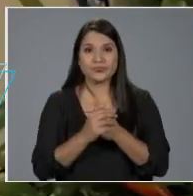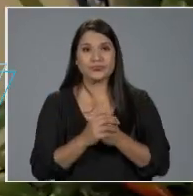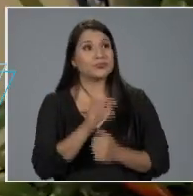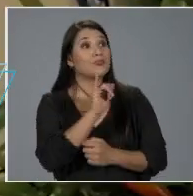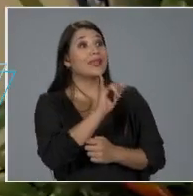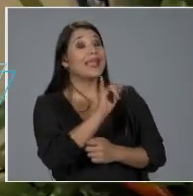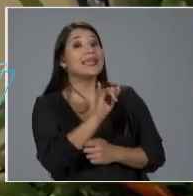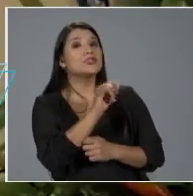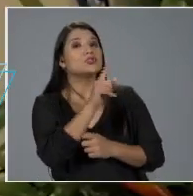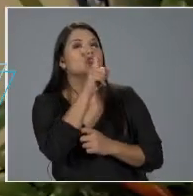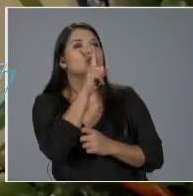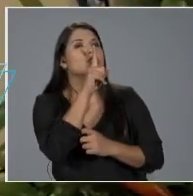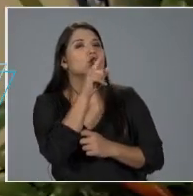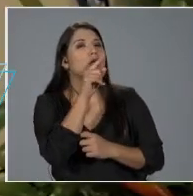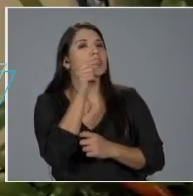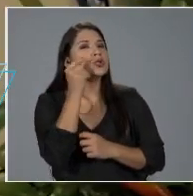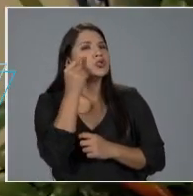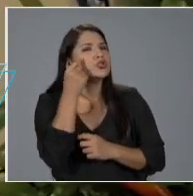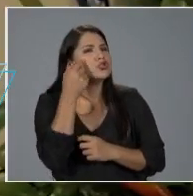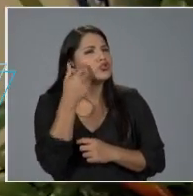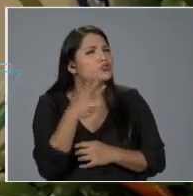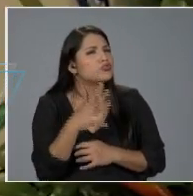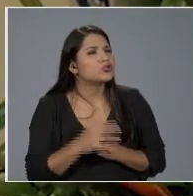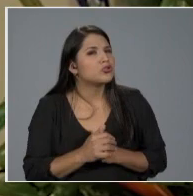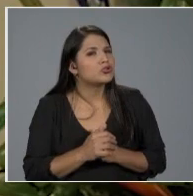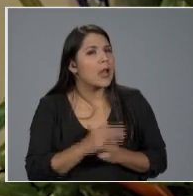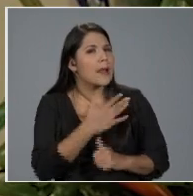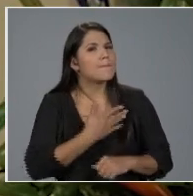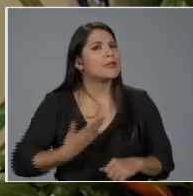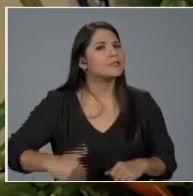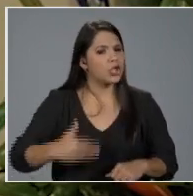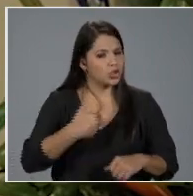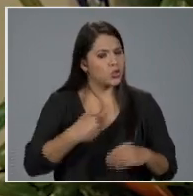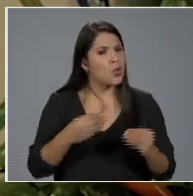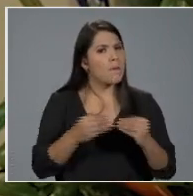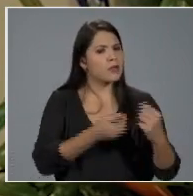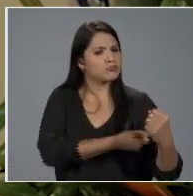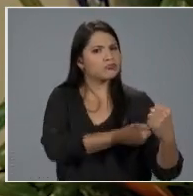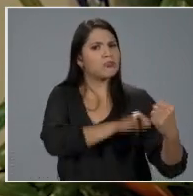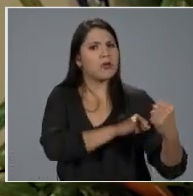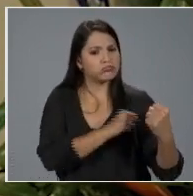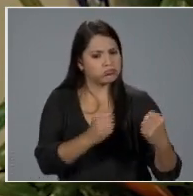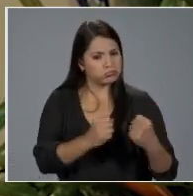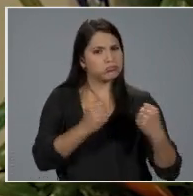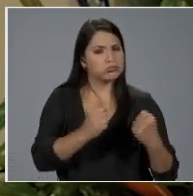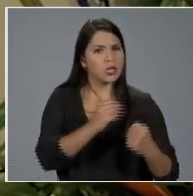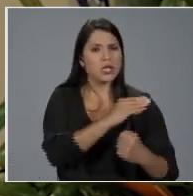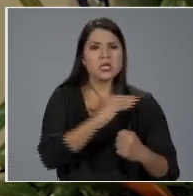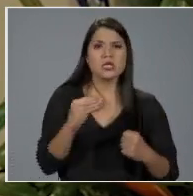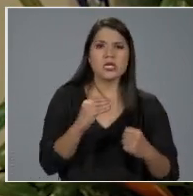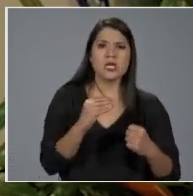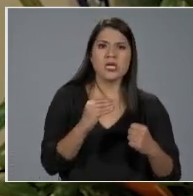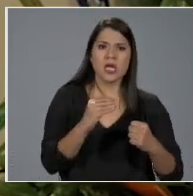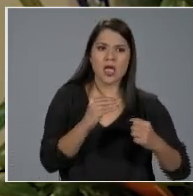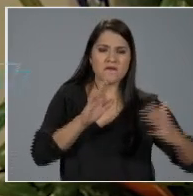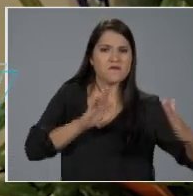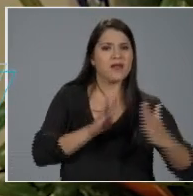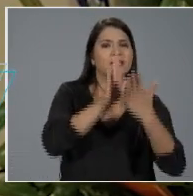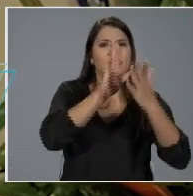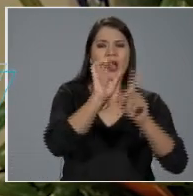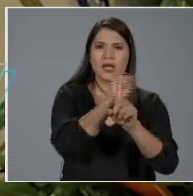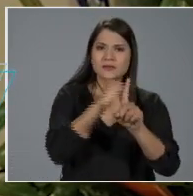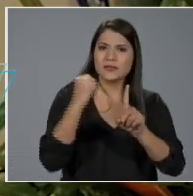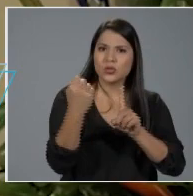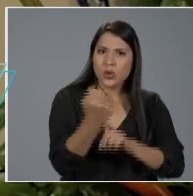grandes silencios sospechosos. El presidente debe haber sido más valiente y haber tomado el toro por los cuernos